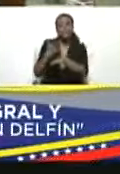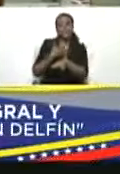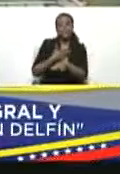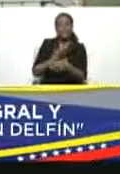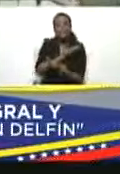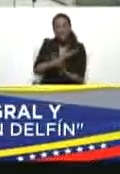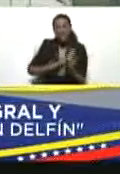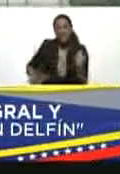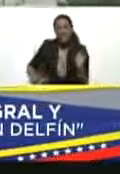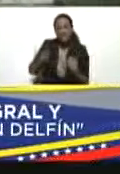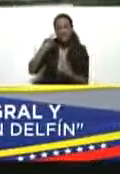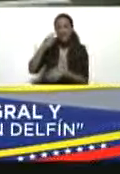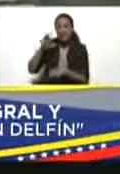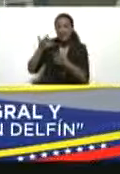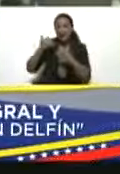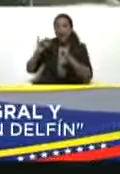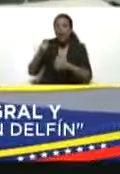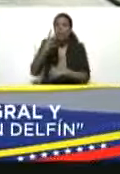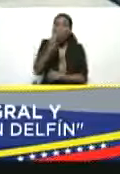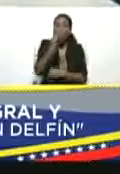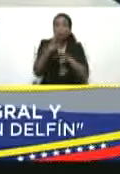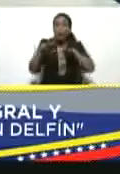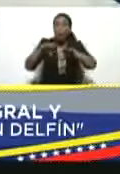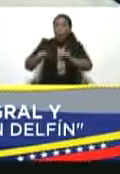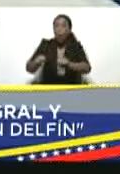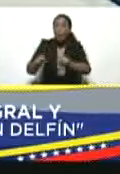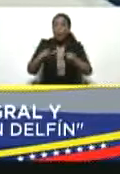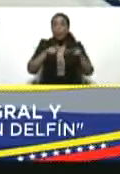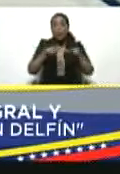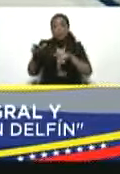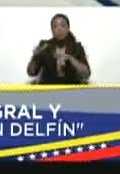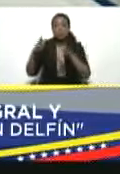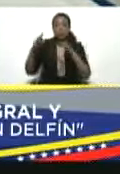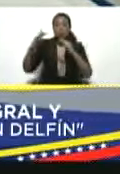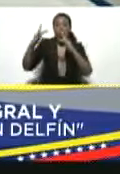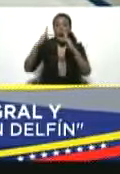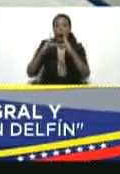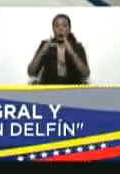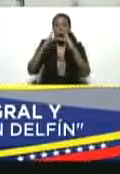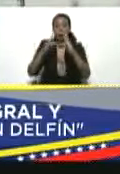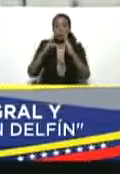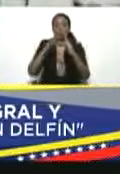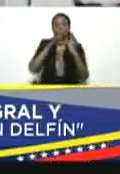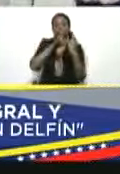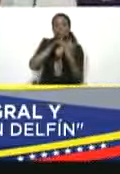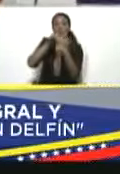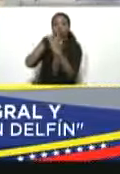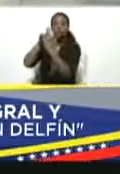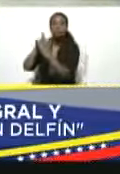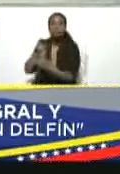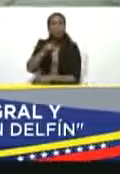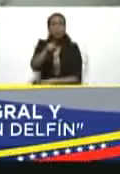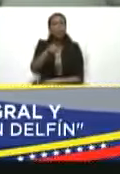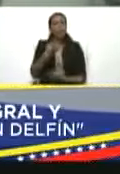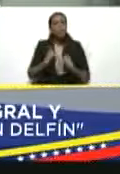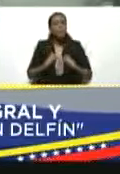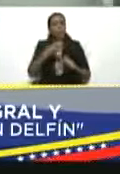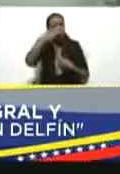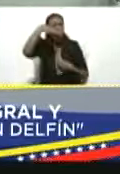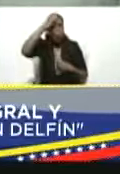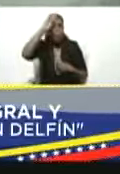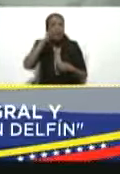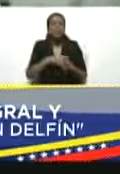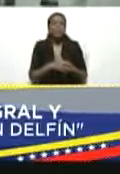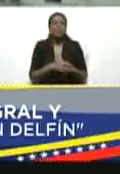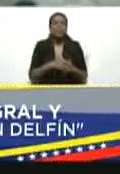presidente aquí tenemos cuatro cupos de Cuba Cuba Cuba también De qué parte de Cuba Ciego de